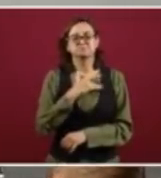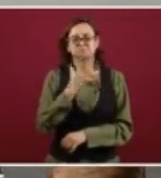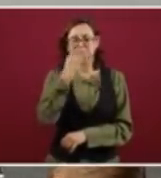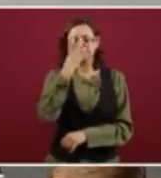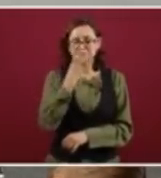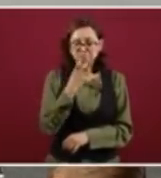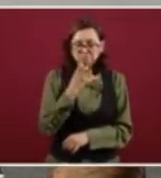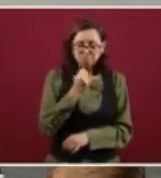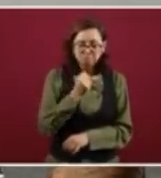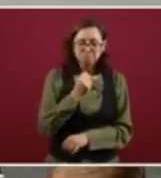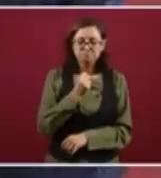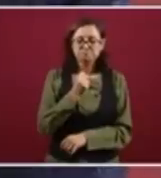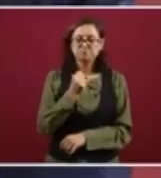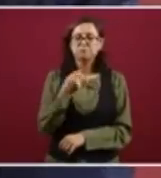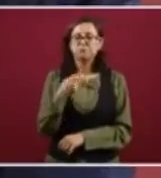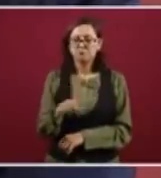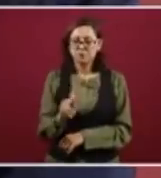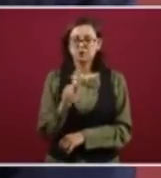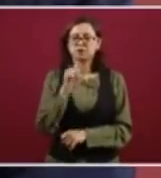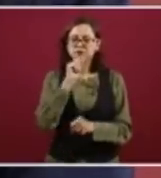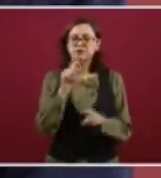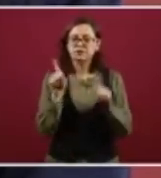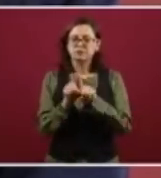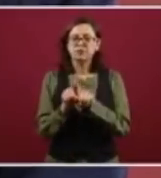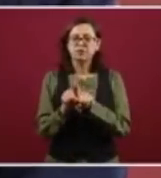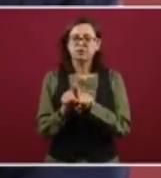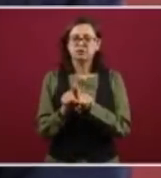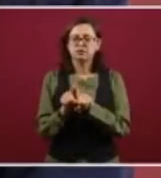tristeza y al mismo tiempo